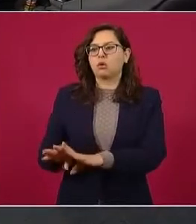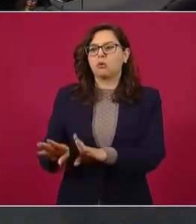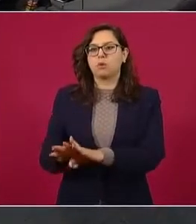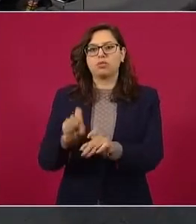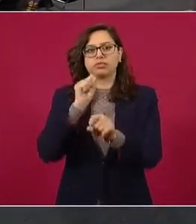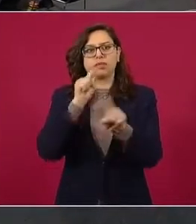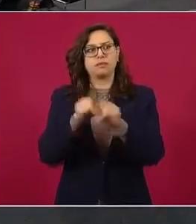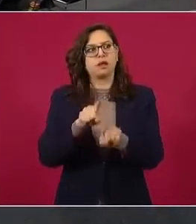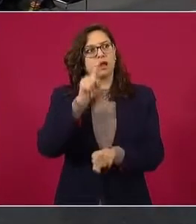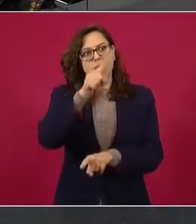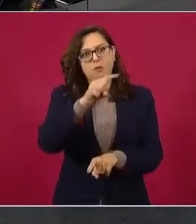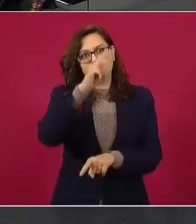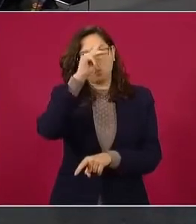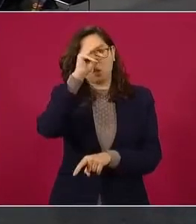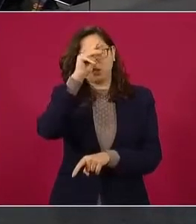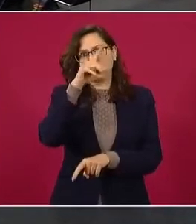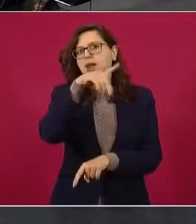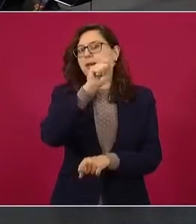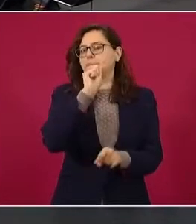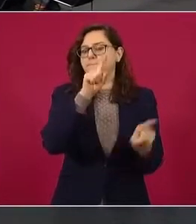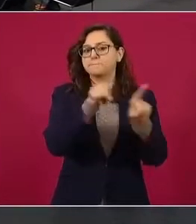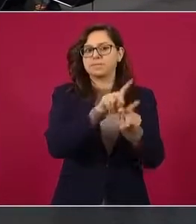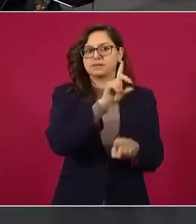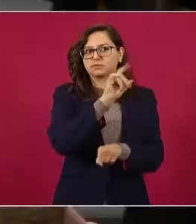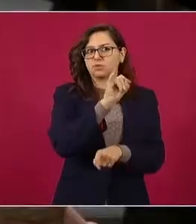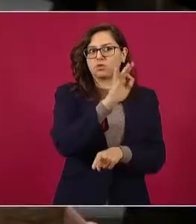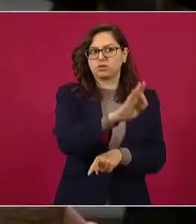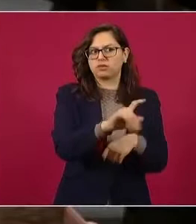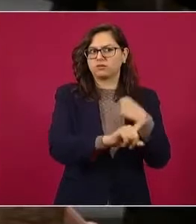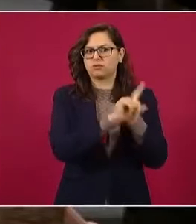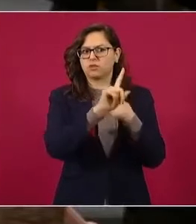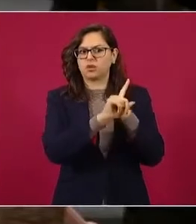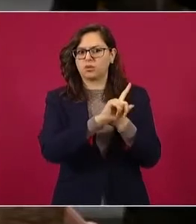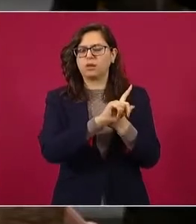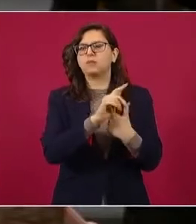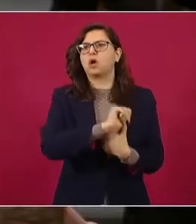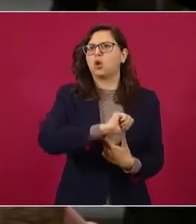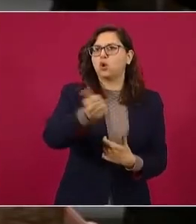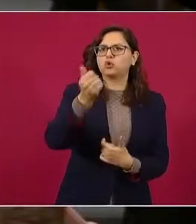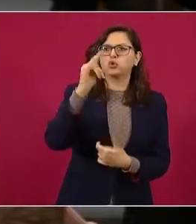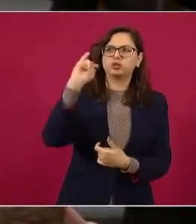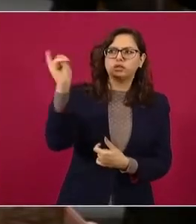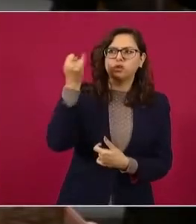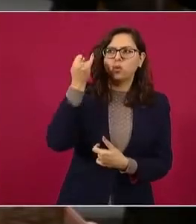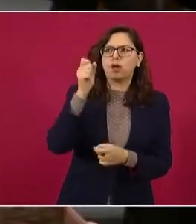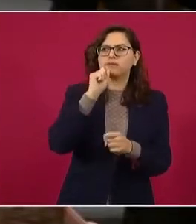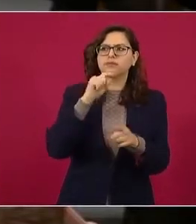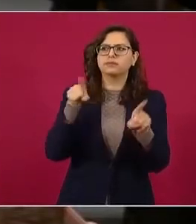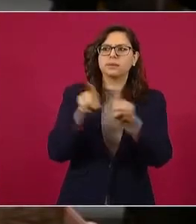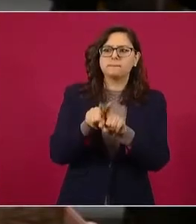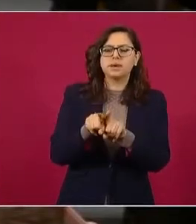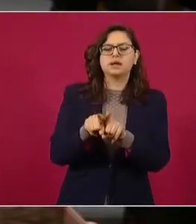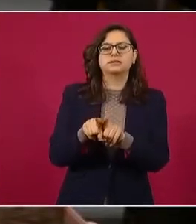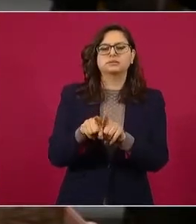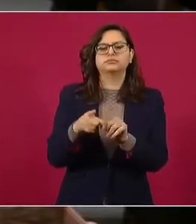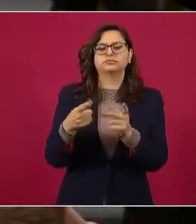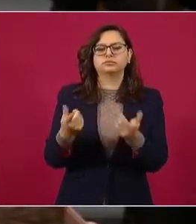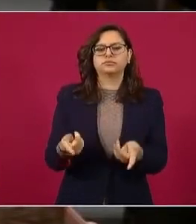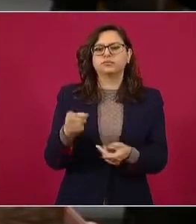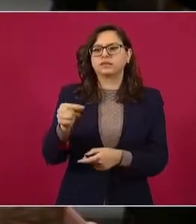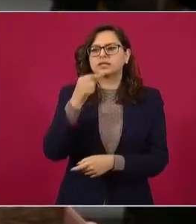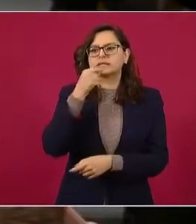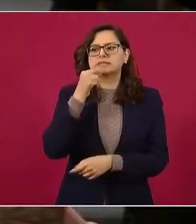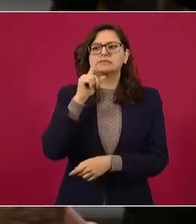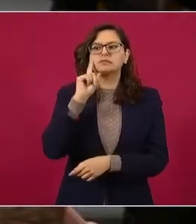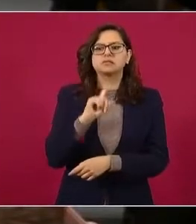Monterrey hubo otro caso muy similar, caso de Tijuana, de una pequeñita que pues prácticamente pues se tuvo que suicidar,